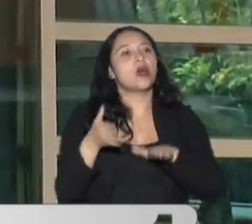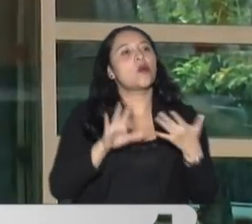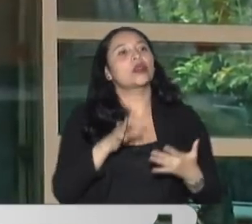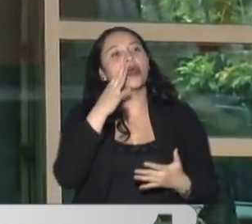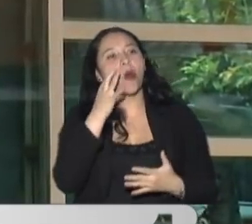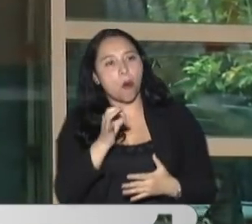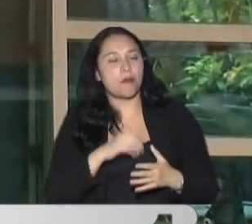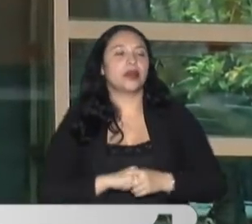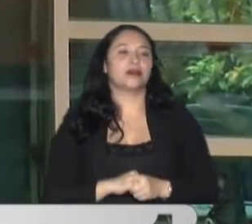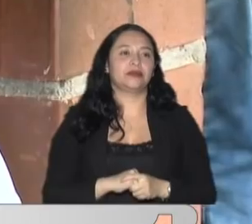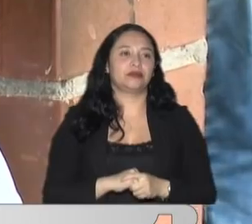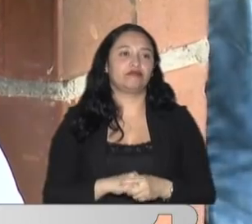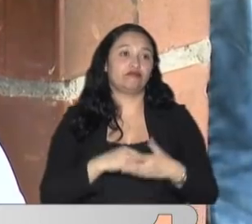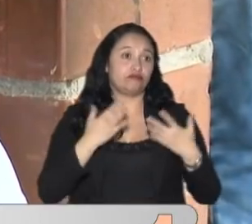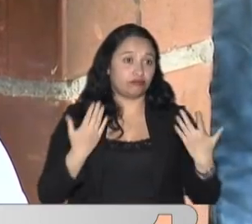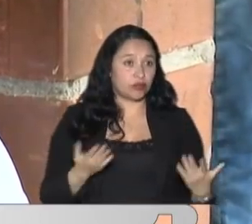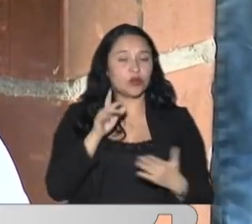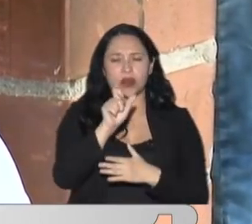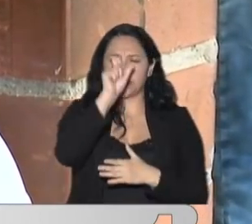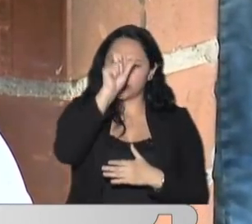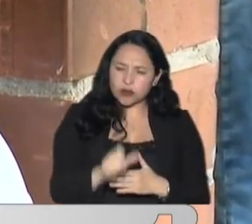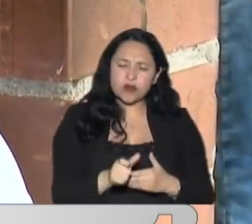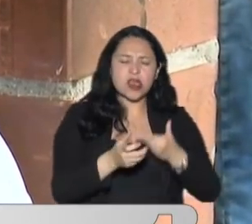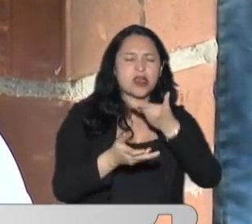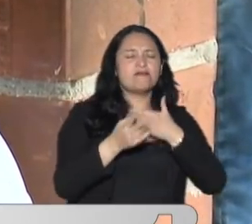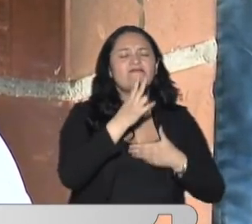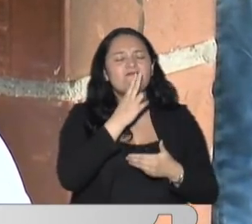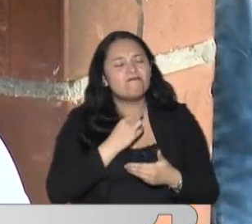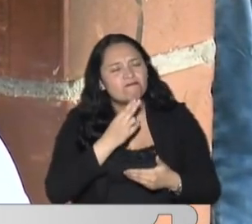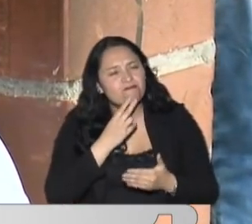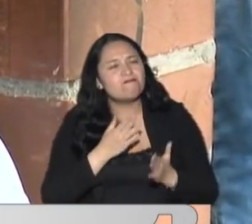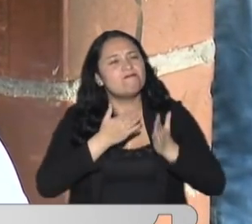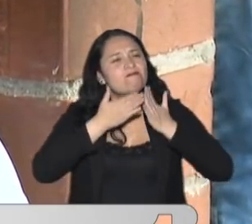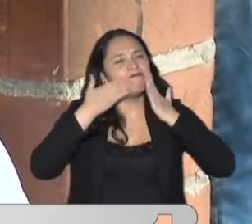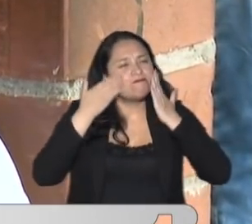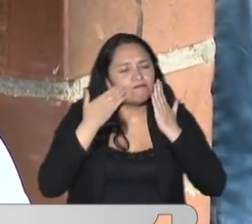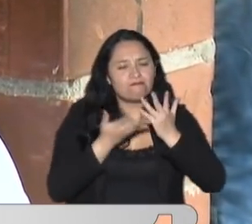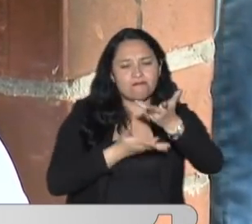Un compañero bastante colaborador, buen amigo.